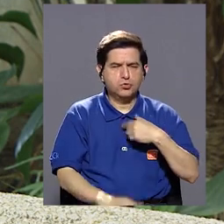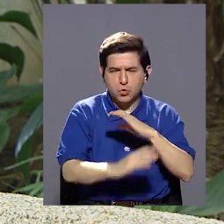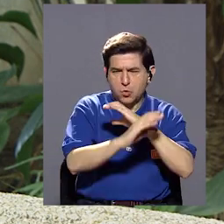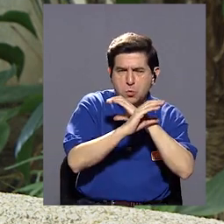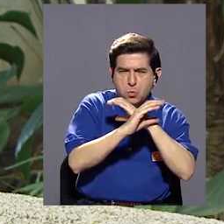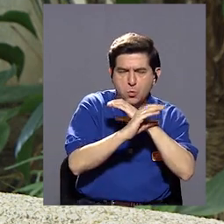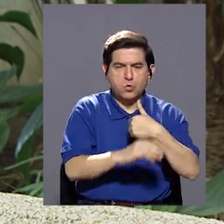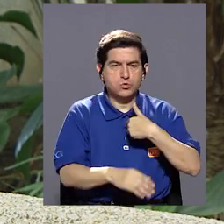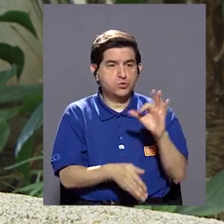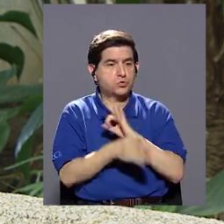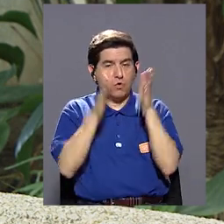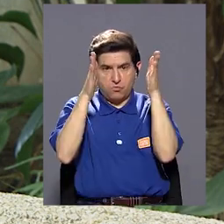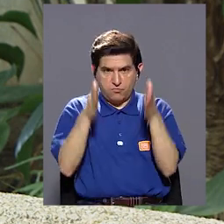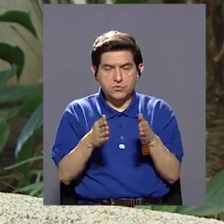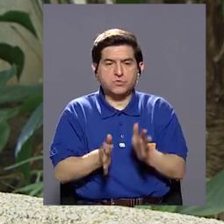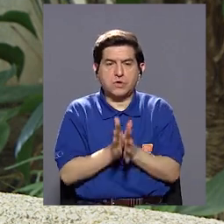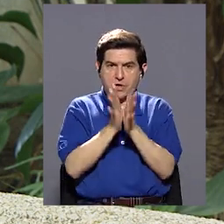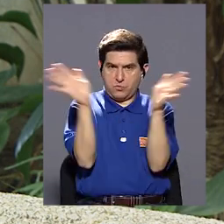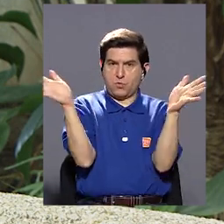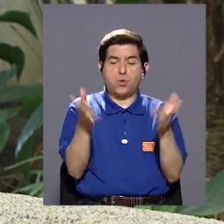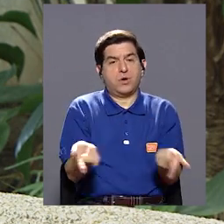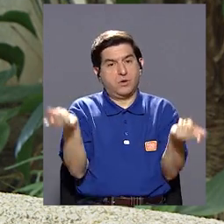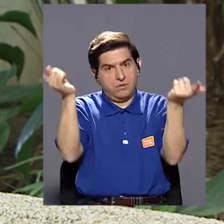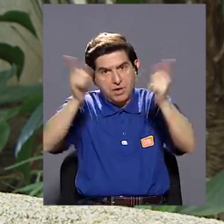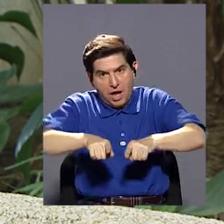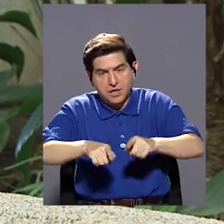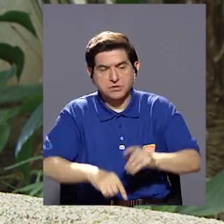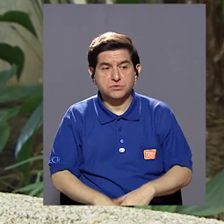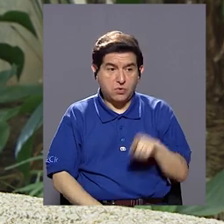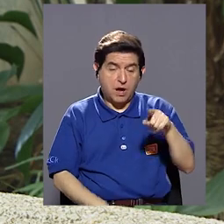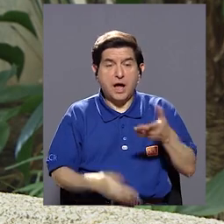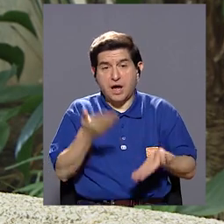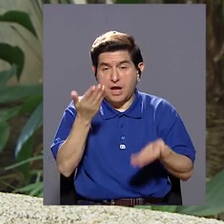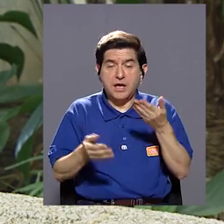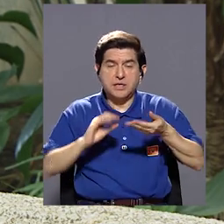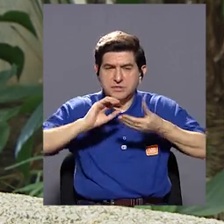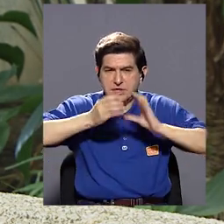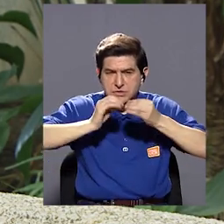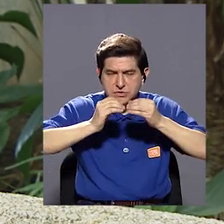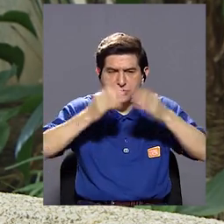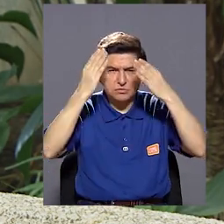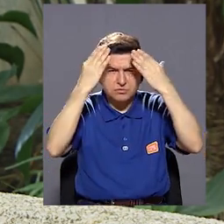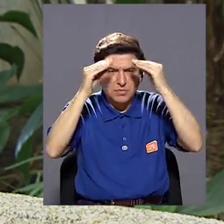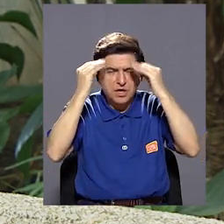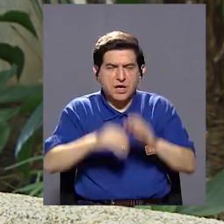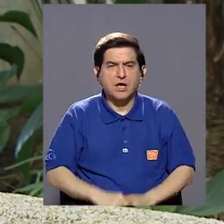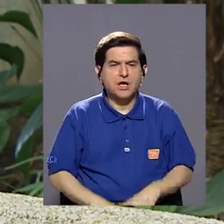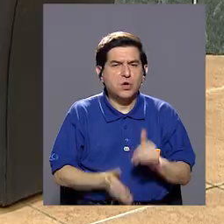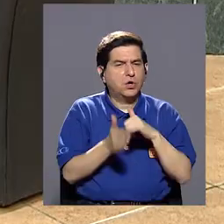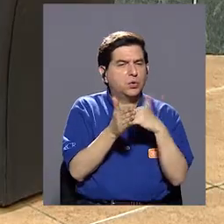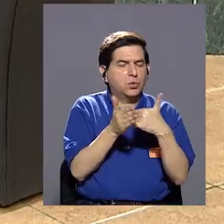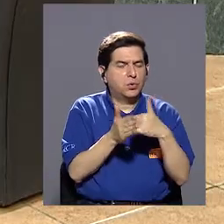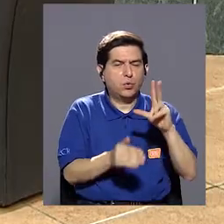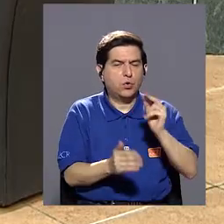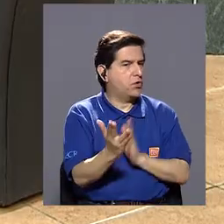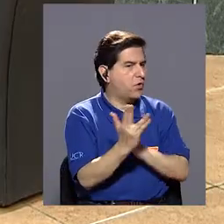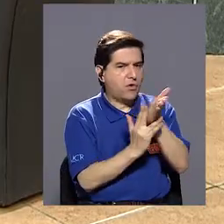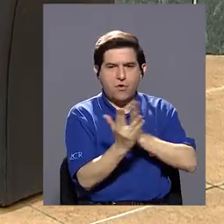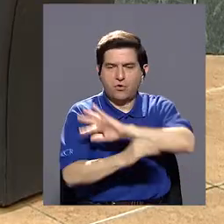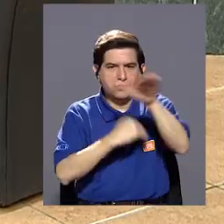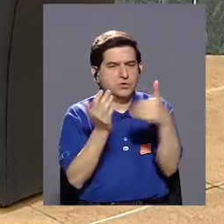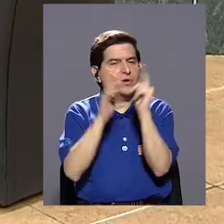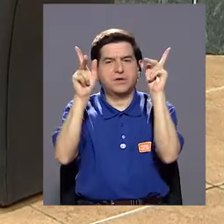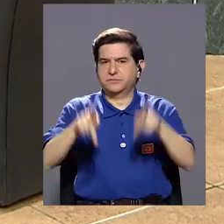bien custodiada como funcionario público, si fuese el caso, porque ahí pueden existir datos sensibles. Entonces, es información que no debe